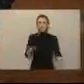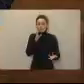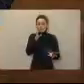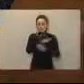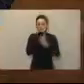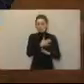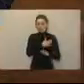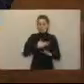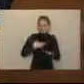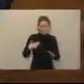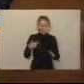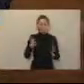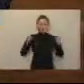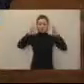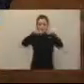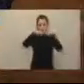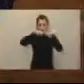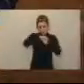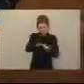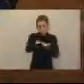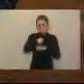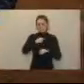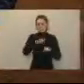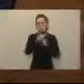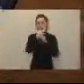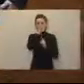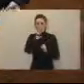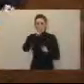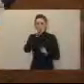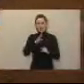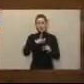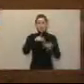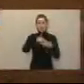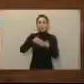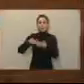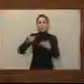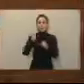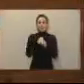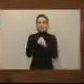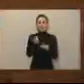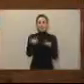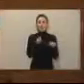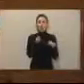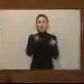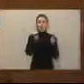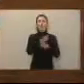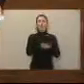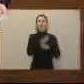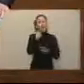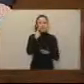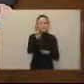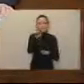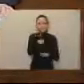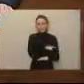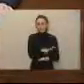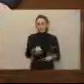de ocultar lo que esté ocurriendo y de obstaculizar la labor de control al Gobierno, ¿no? Es más, yo creo